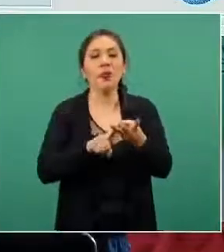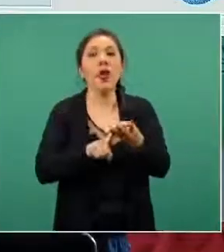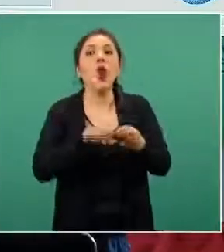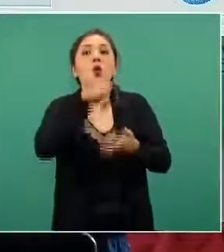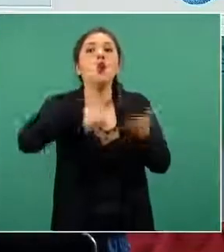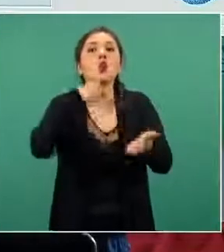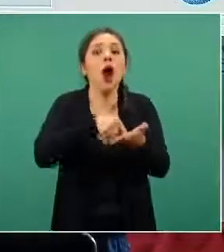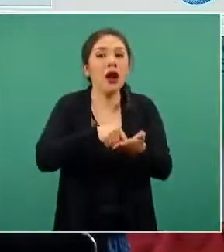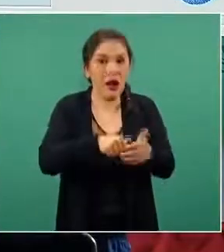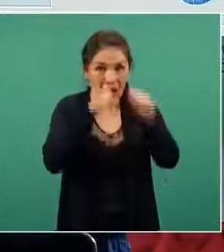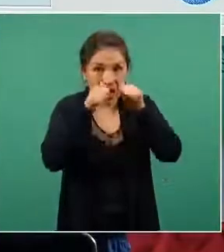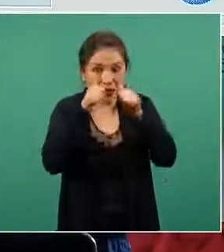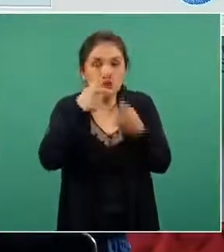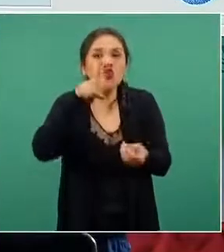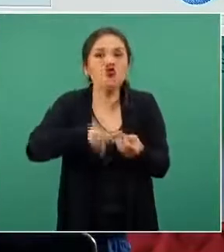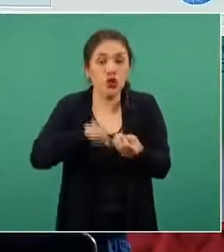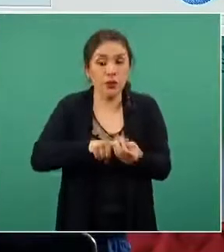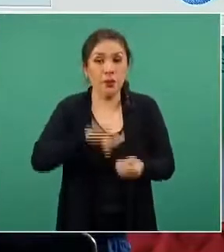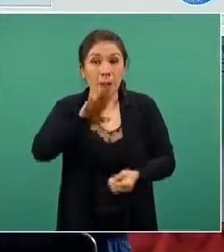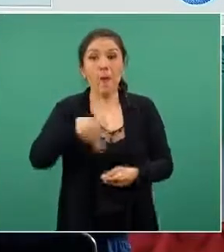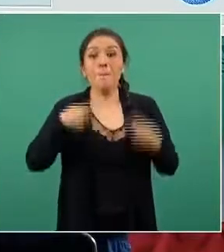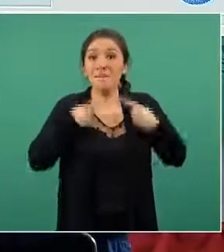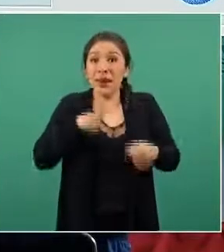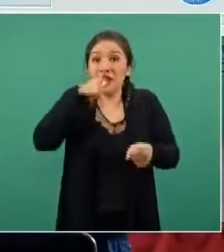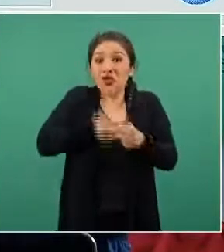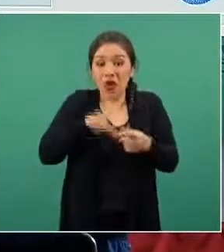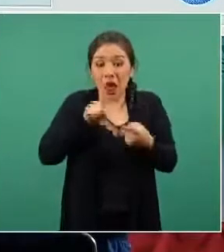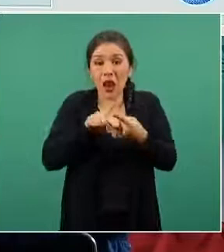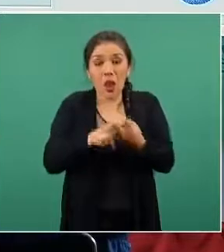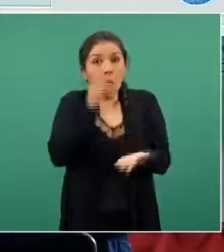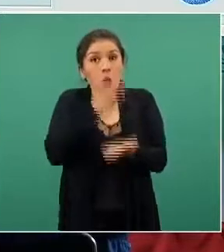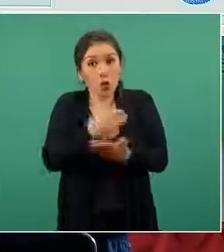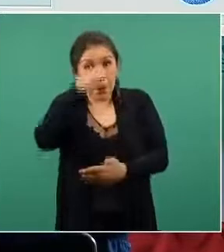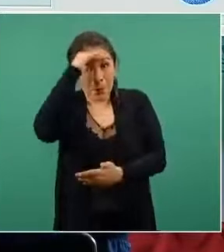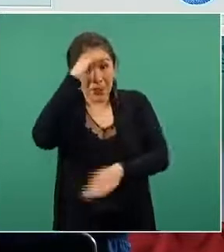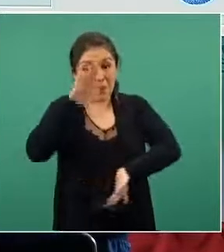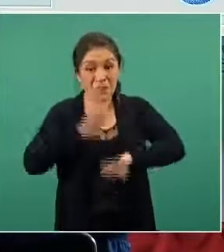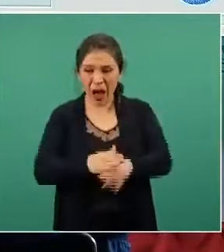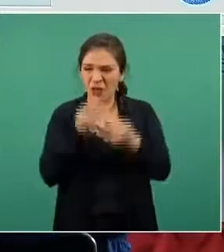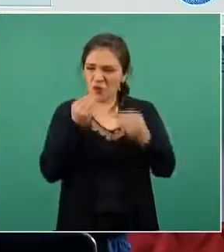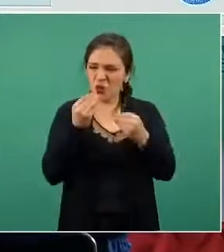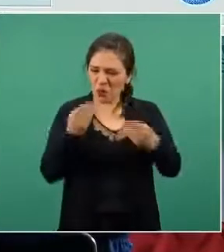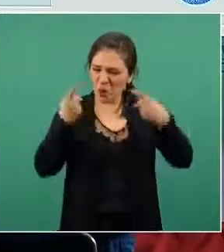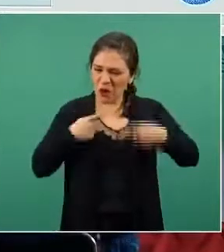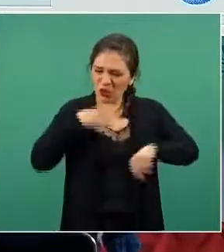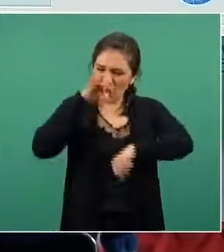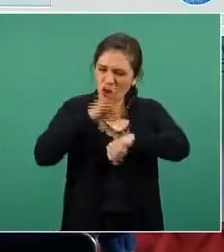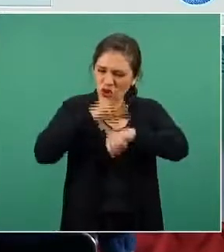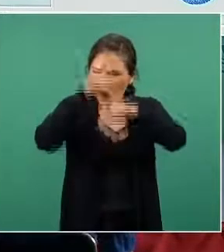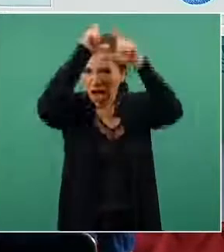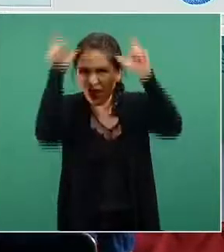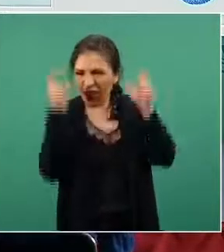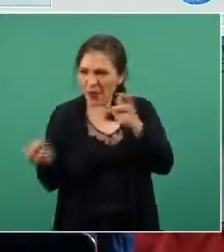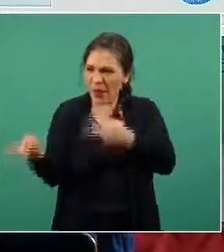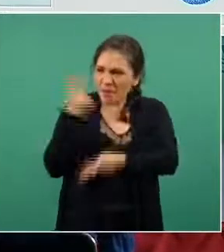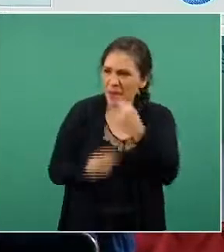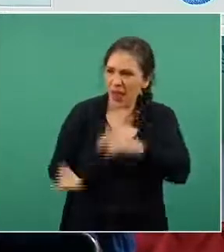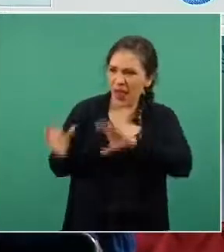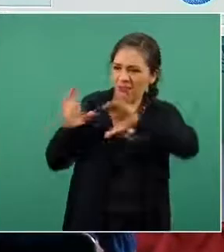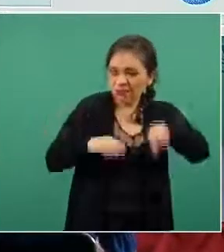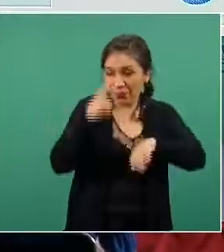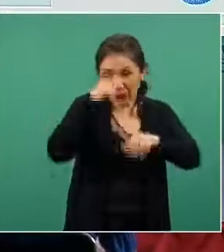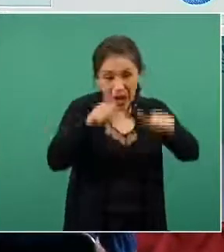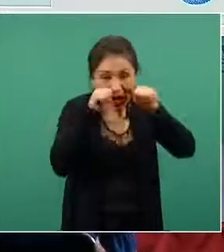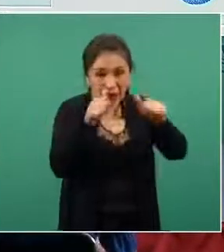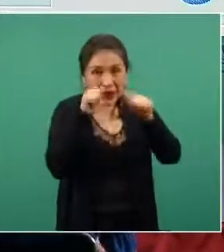de personal o crecimiento en el personal, no solamente hablamos de crecer en la cantidad de médicos o enfermeras que nos ayuden a atender a los